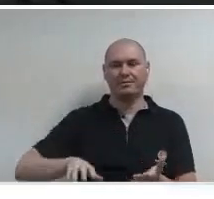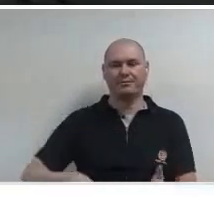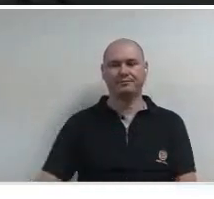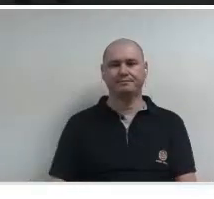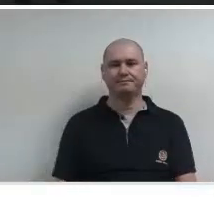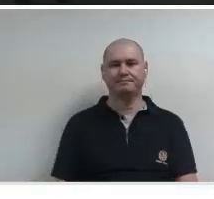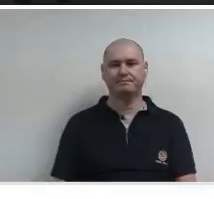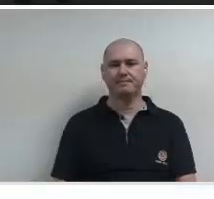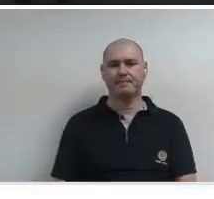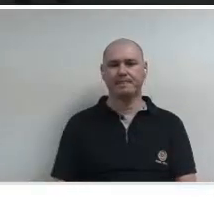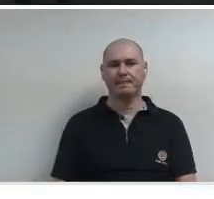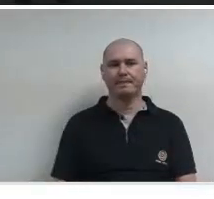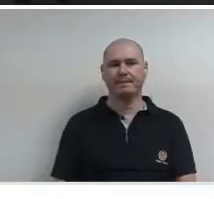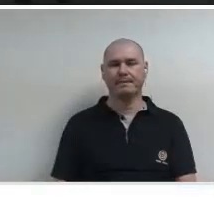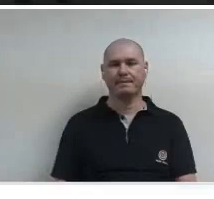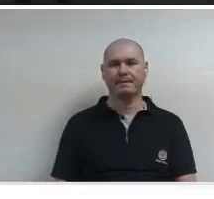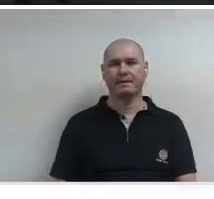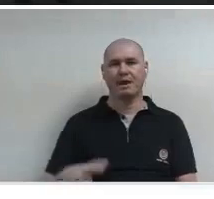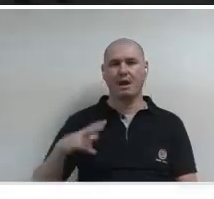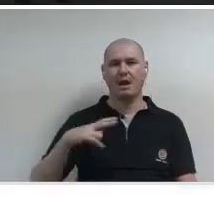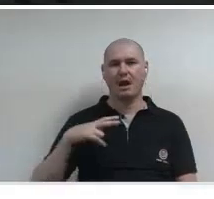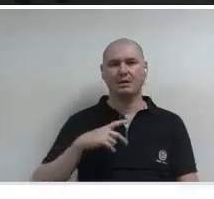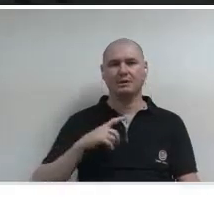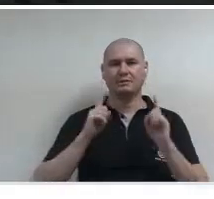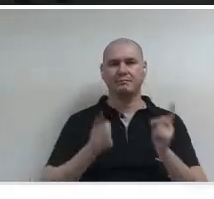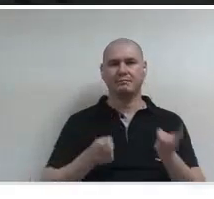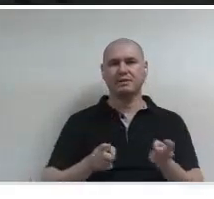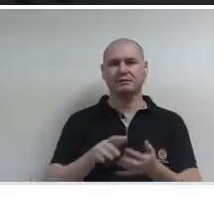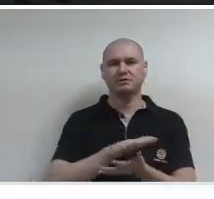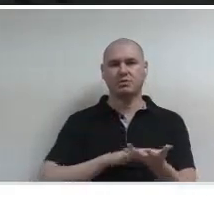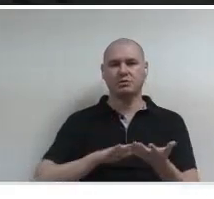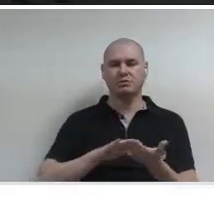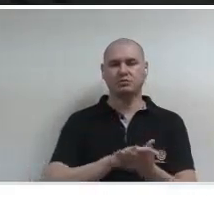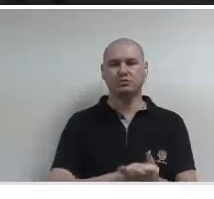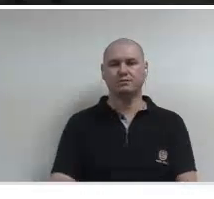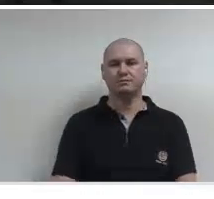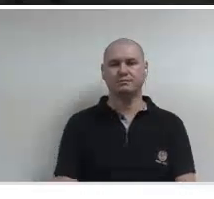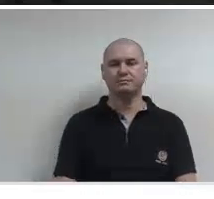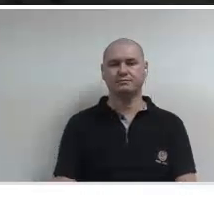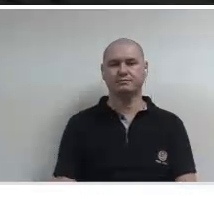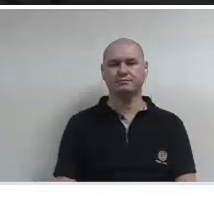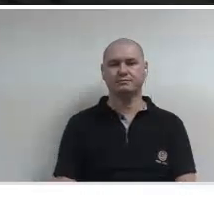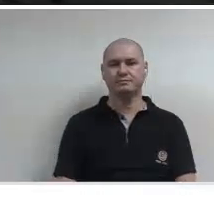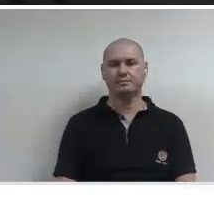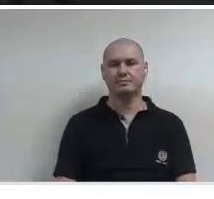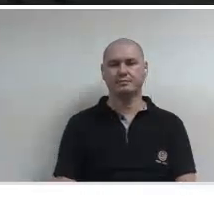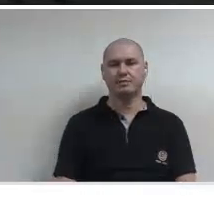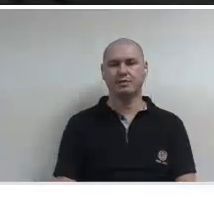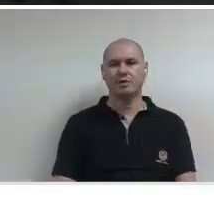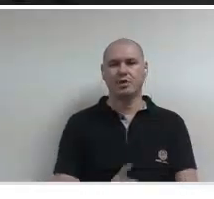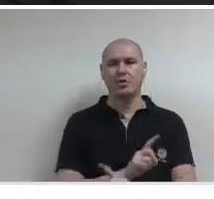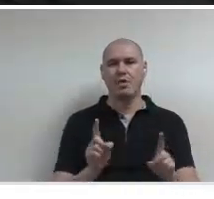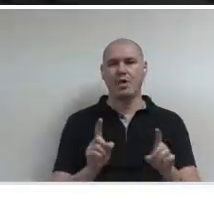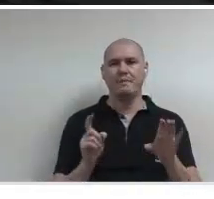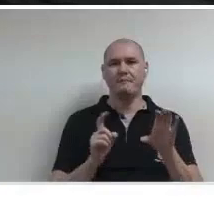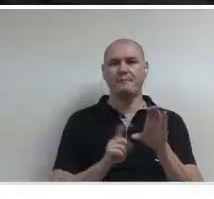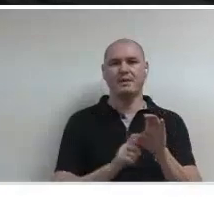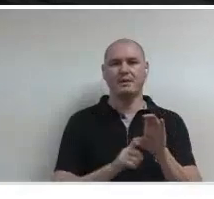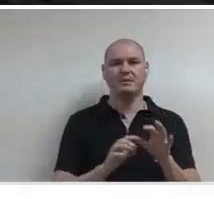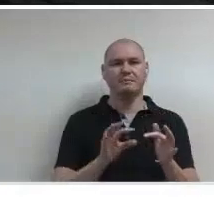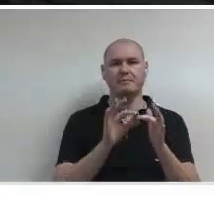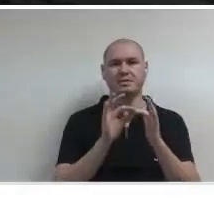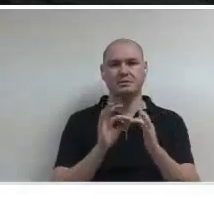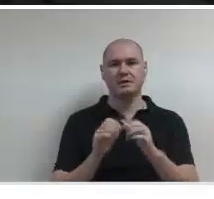o paro vi que tú hayamos sanambito ya cuando es esa circunscripción central pe añonte que no dependen exclusivamente del poder